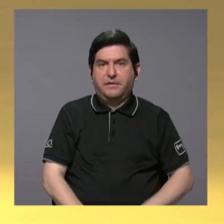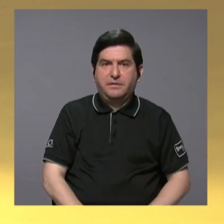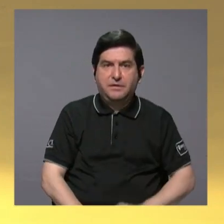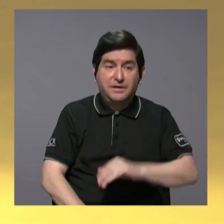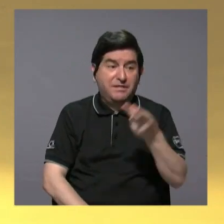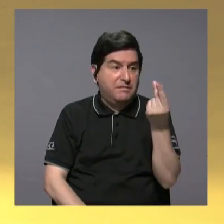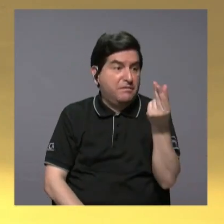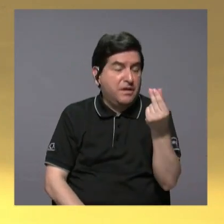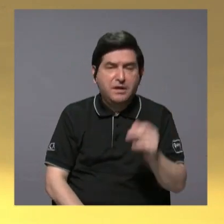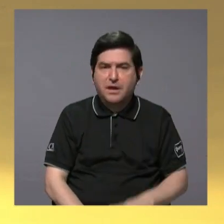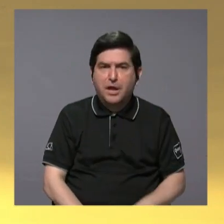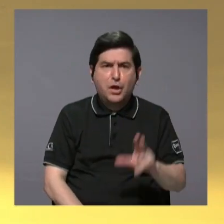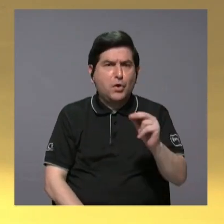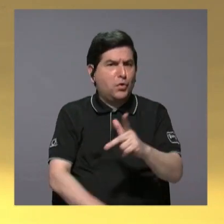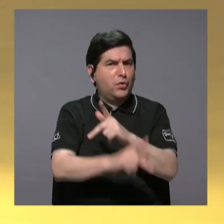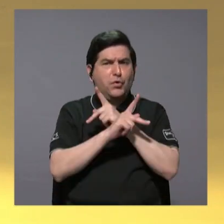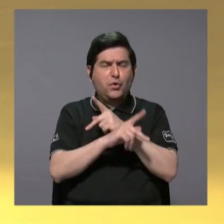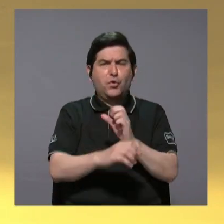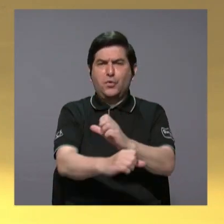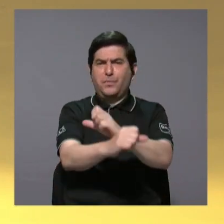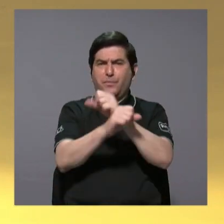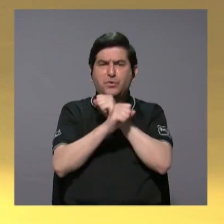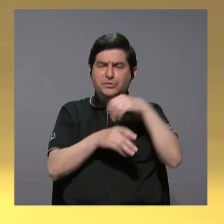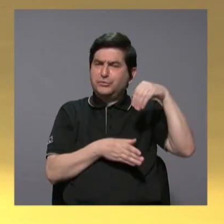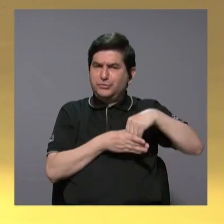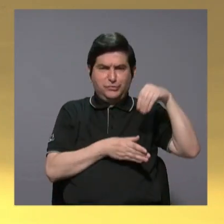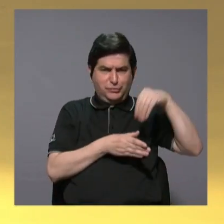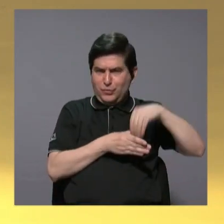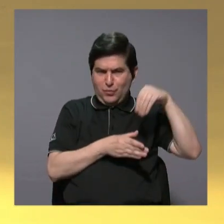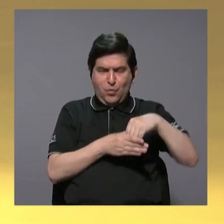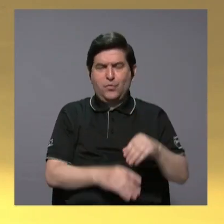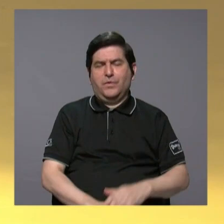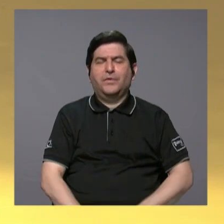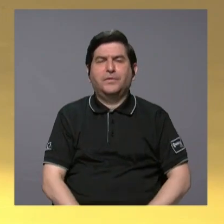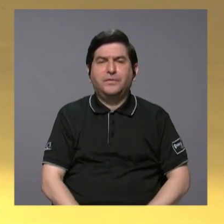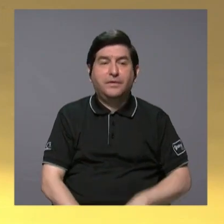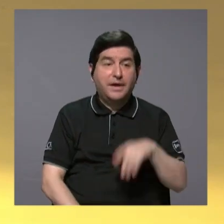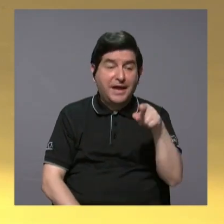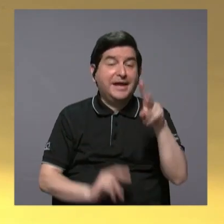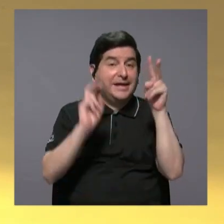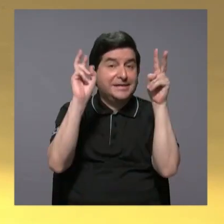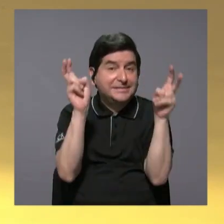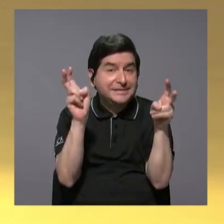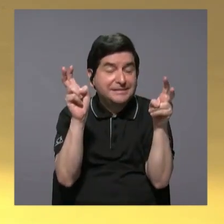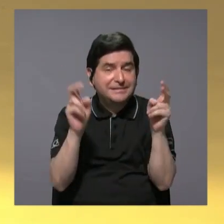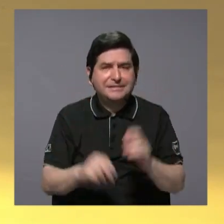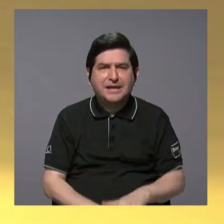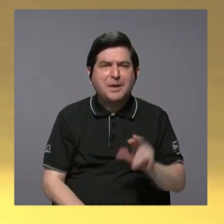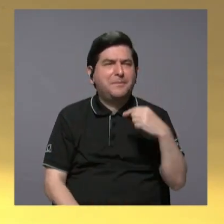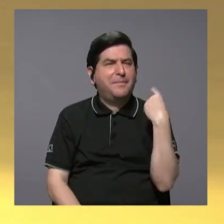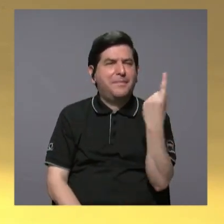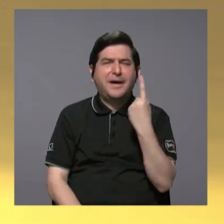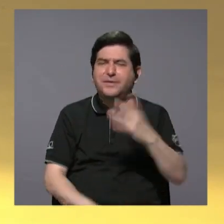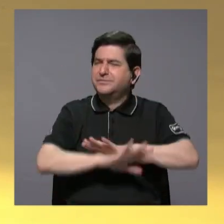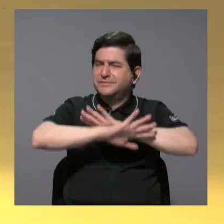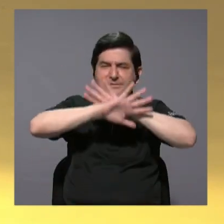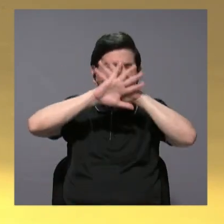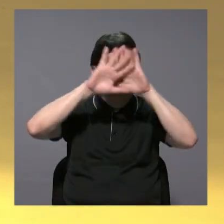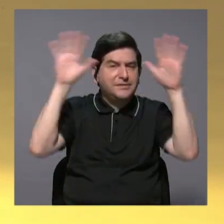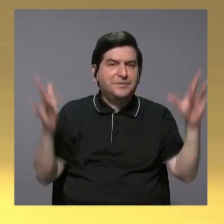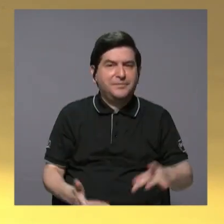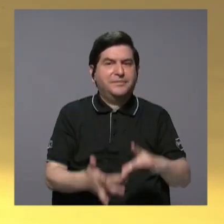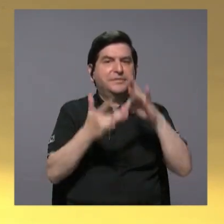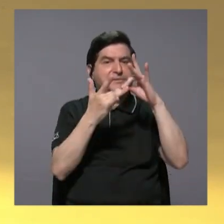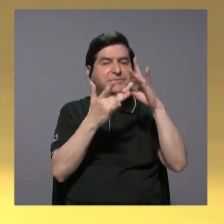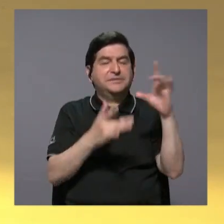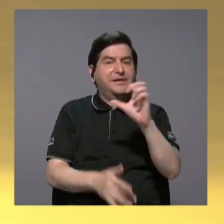perdieran dinero que no estaba cubierto por el seguro de depósitos. Que por cierto, ese es un tema que no siempre es claro, sobre todo